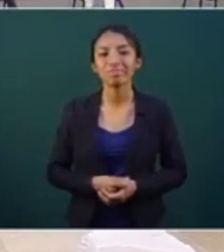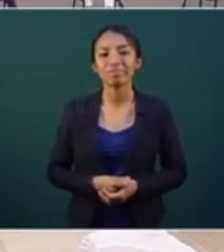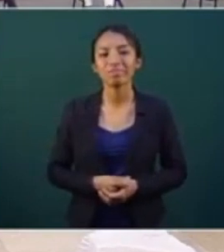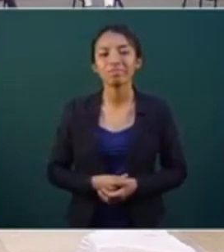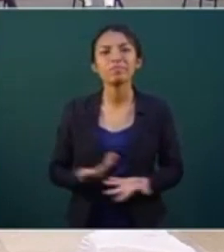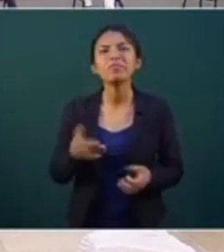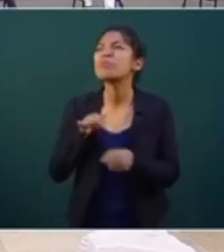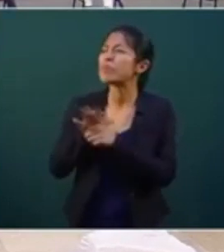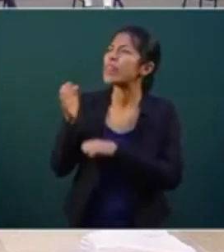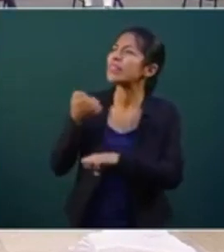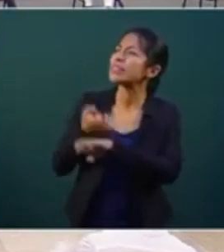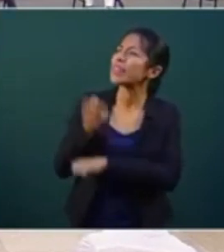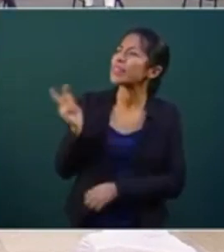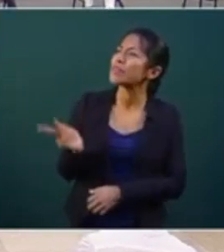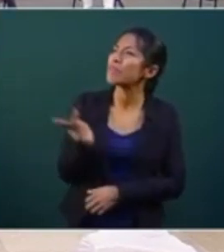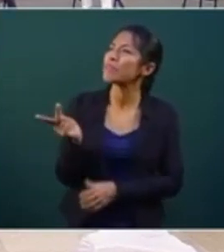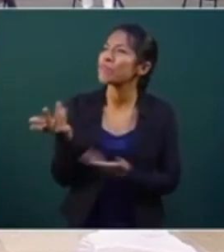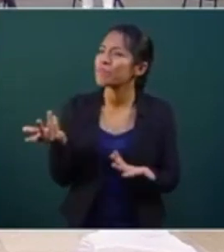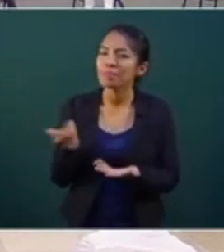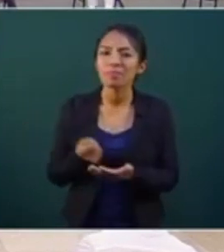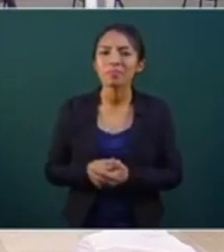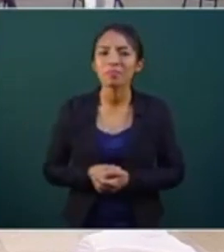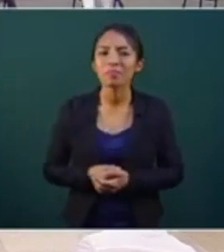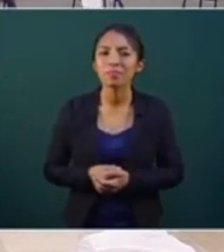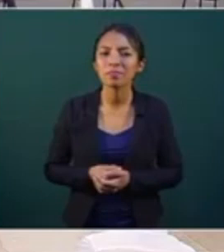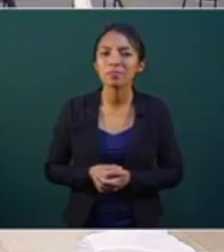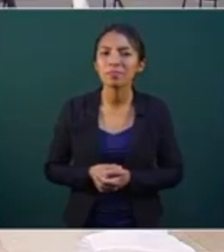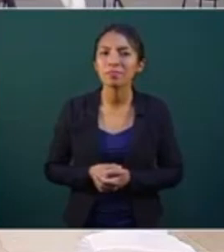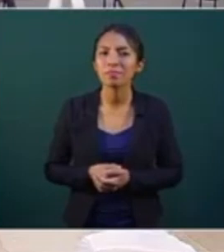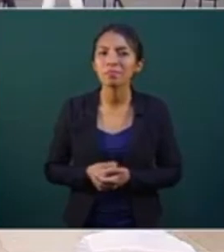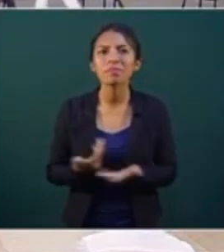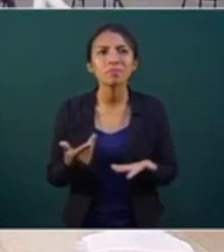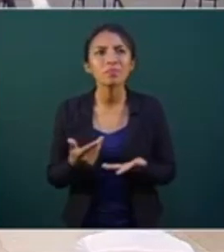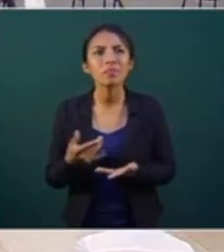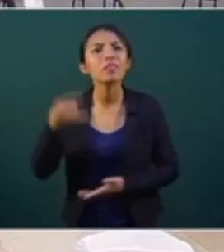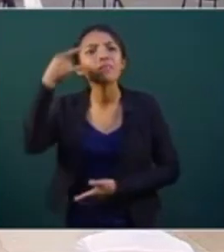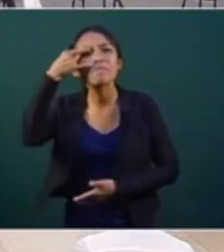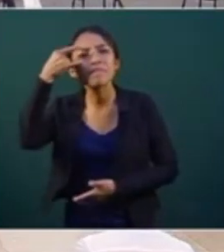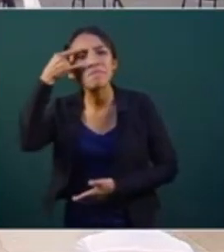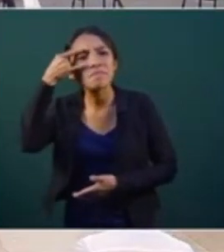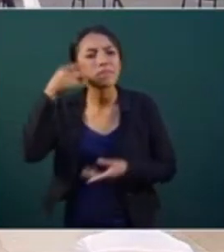¿Qué estado es? A propósito, a ver, ¿dónde está Campeche?